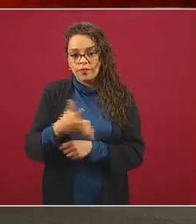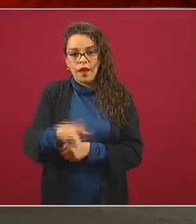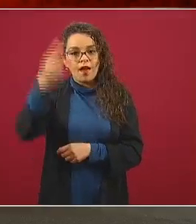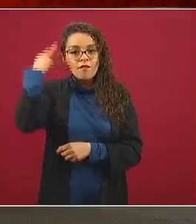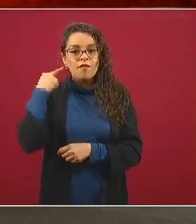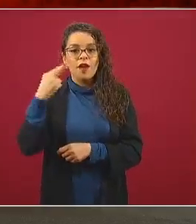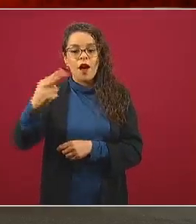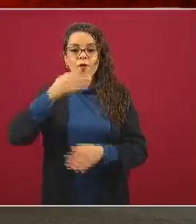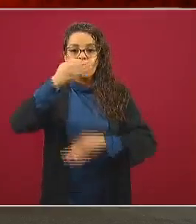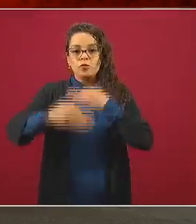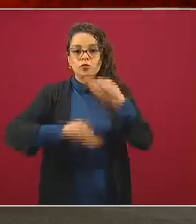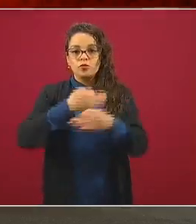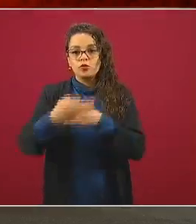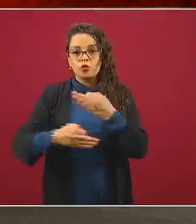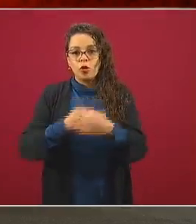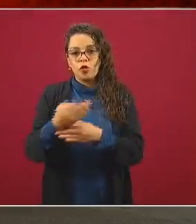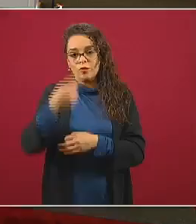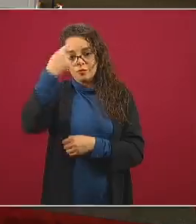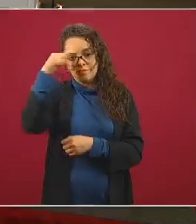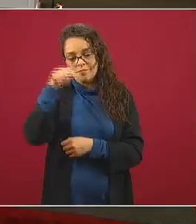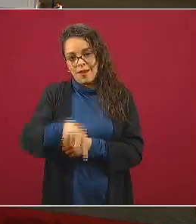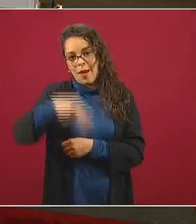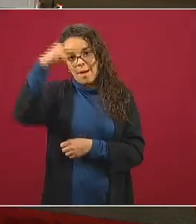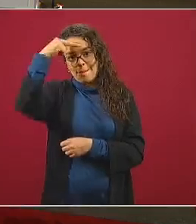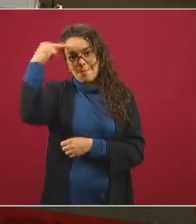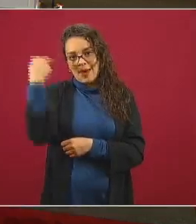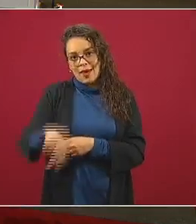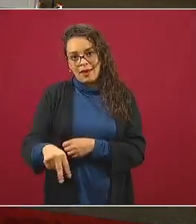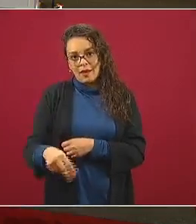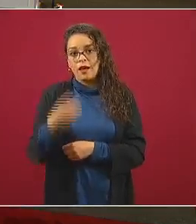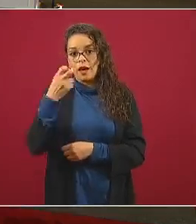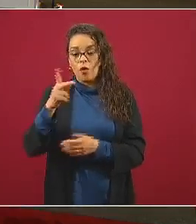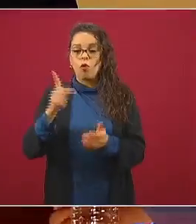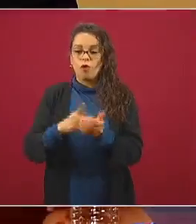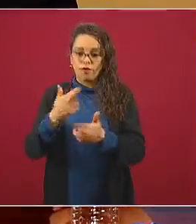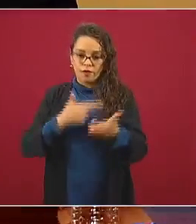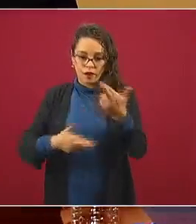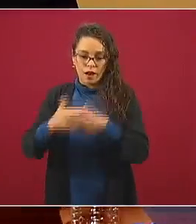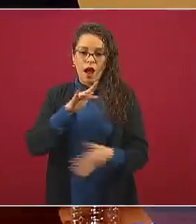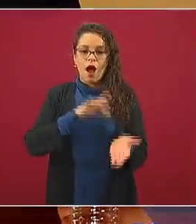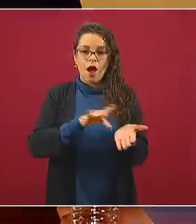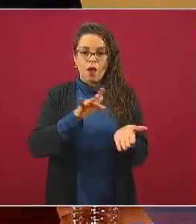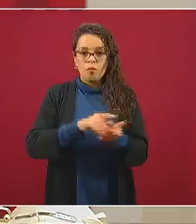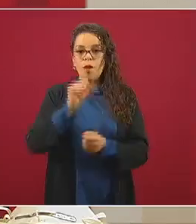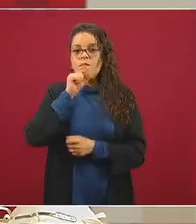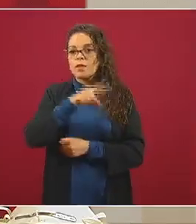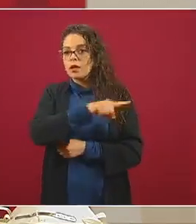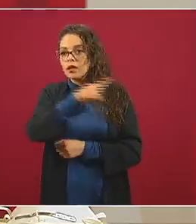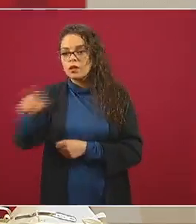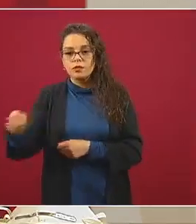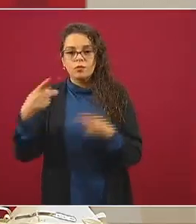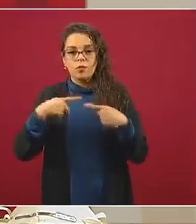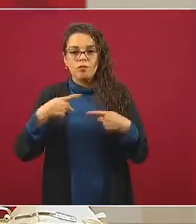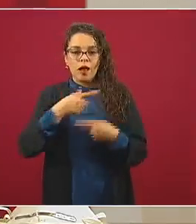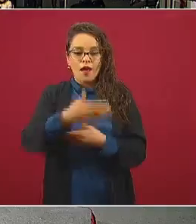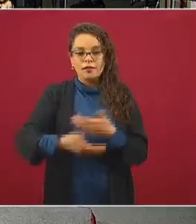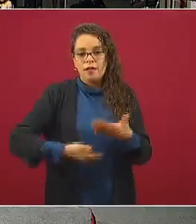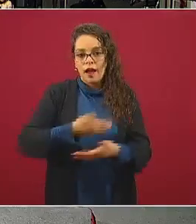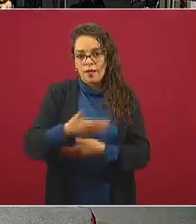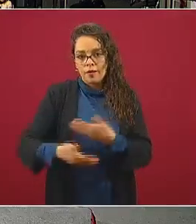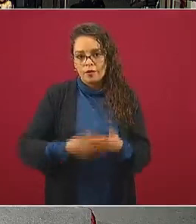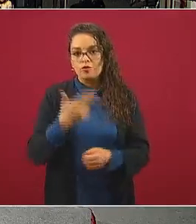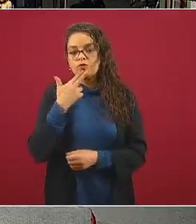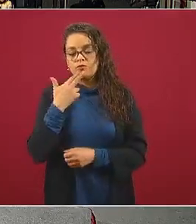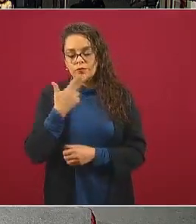por México. Lo vamos a reforzar, obviamente con el apoyo de todos los prestadores de servicios. ¿Cuál era la otra pregunta? ¿Se van